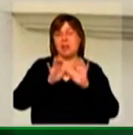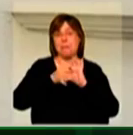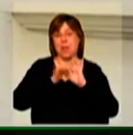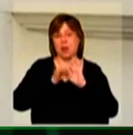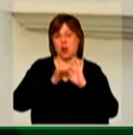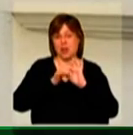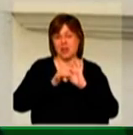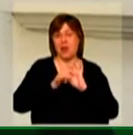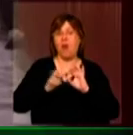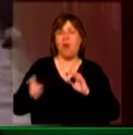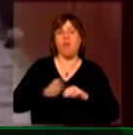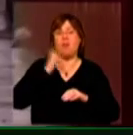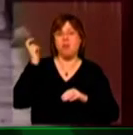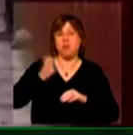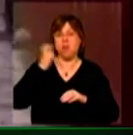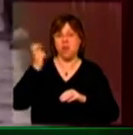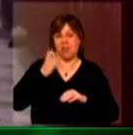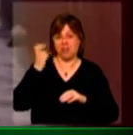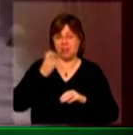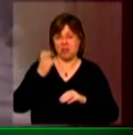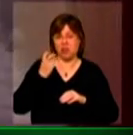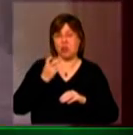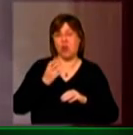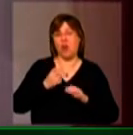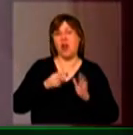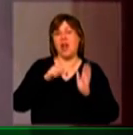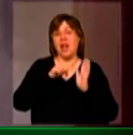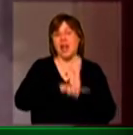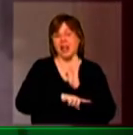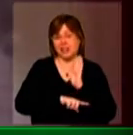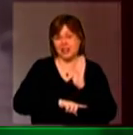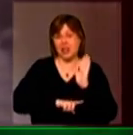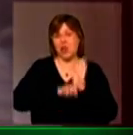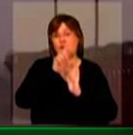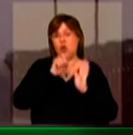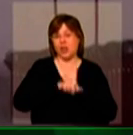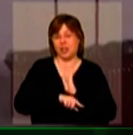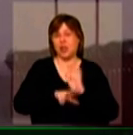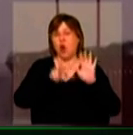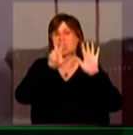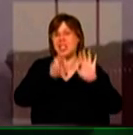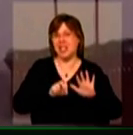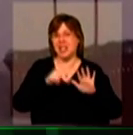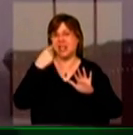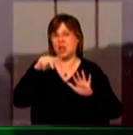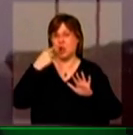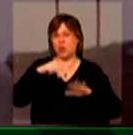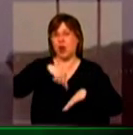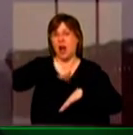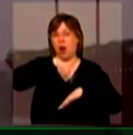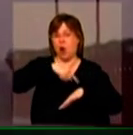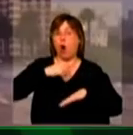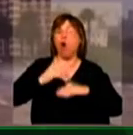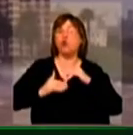viento de componente este-noreste con ráfagas en torno a los 60 80 kilómetros en la hora puntualmente superiores